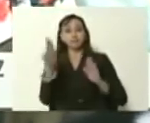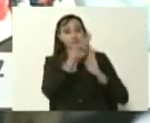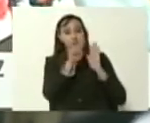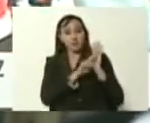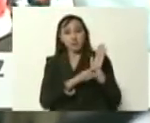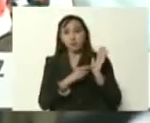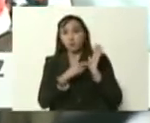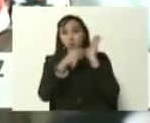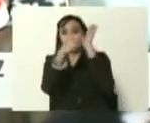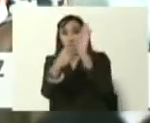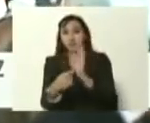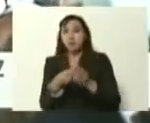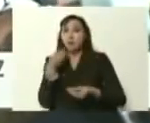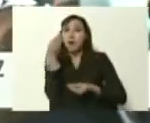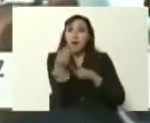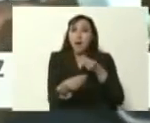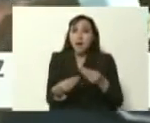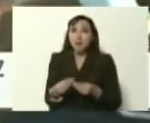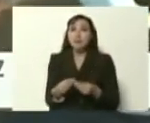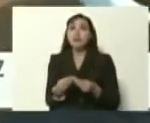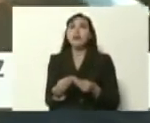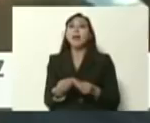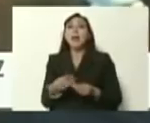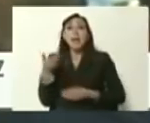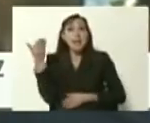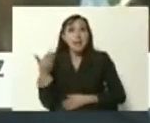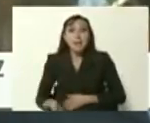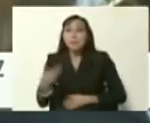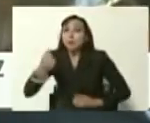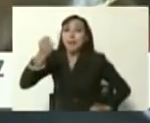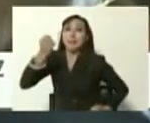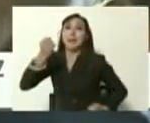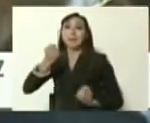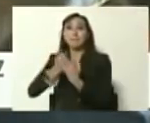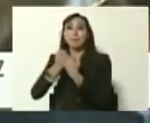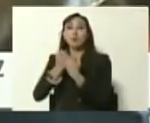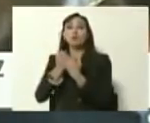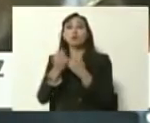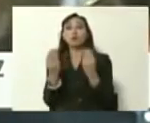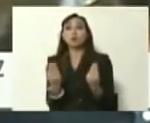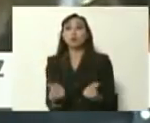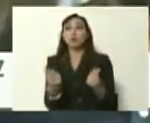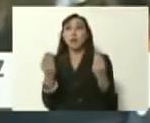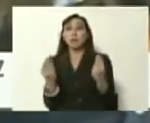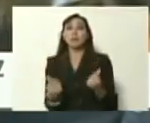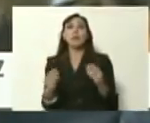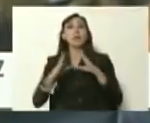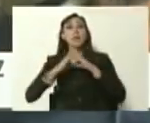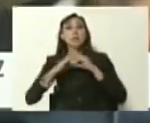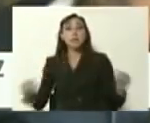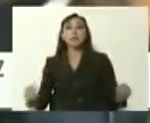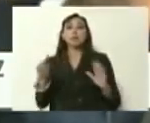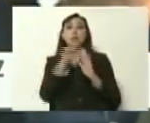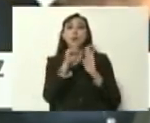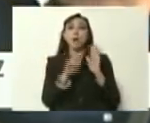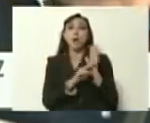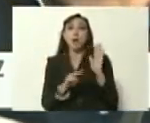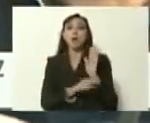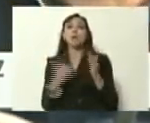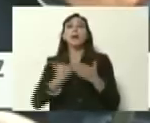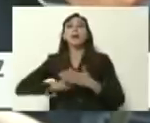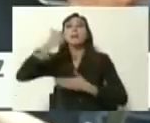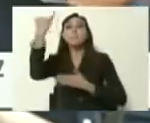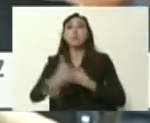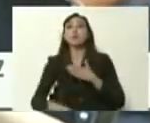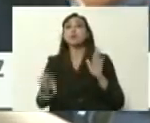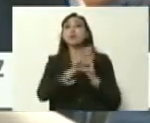representan deben ser la médula espinal y la sustancia principal de toda norma o proyecto de ley que